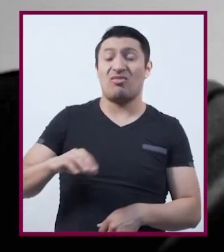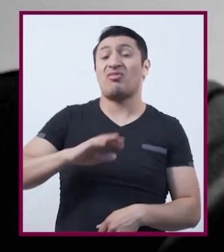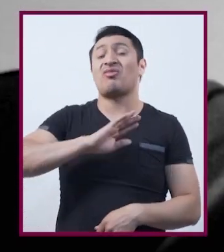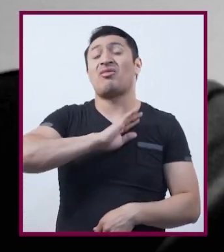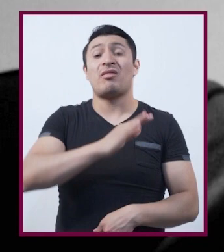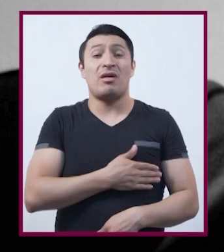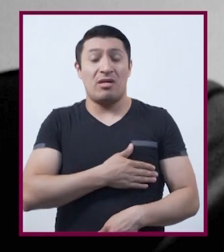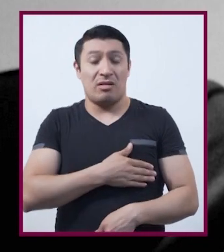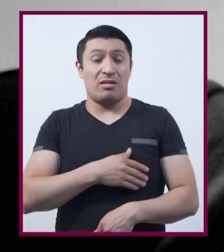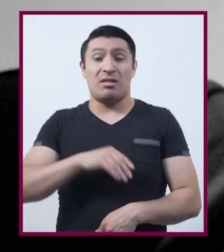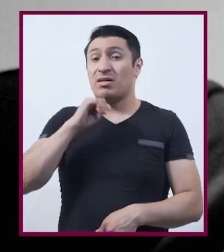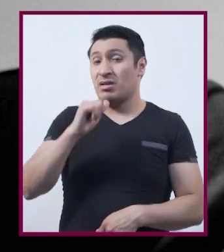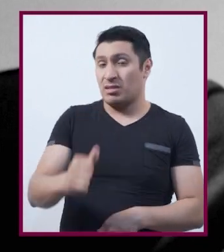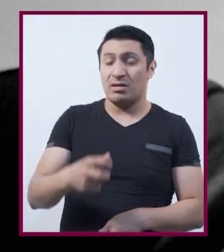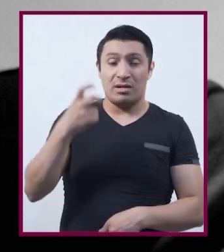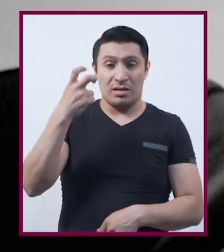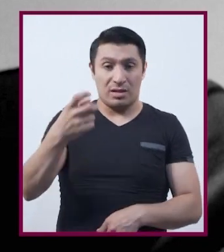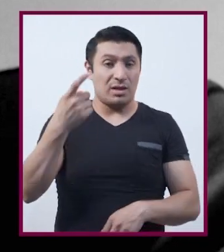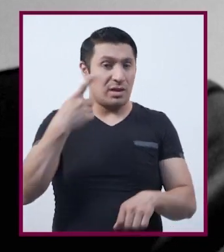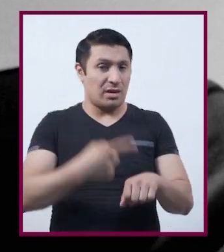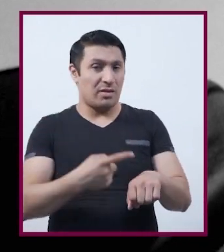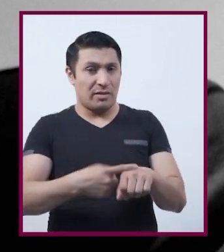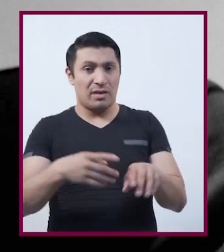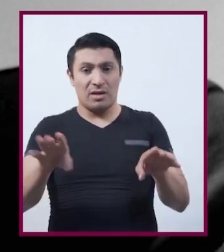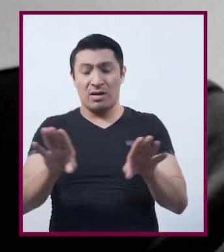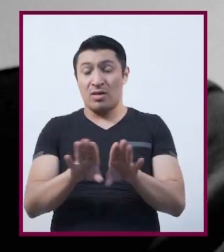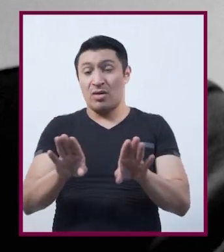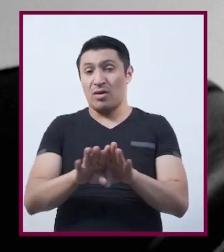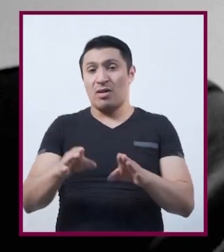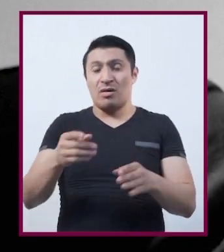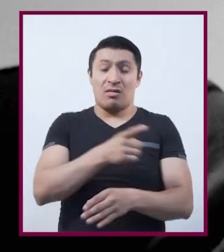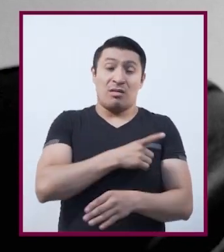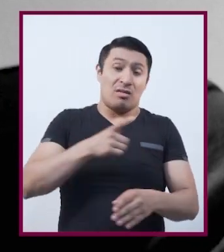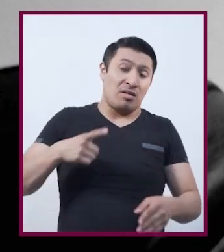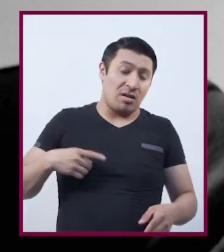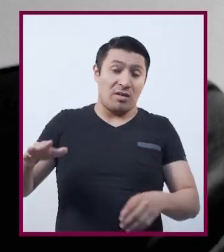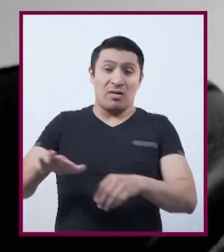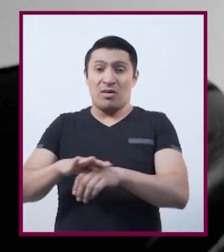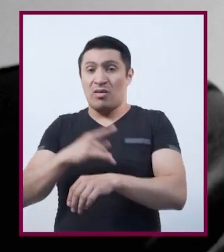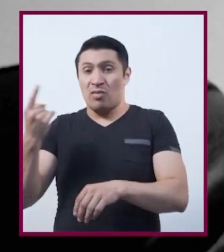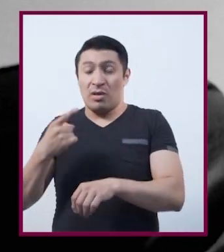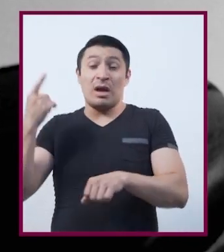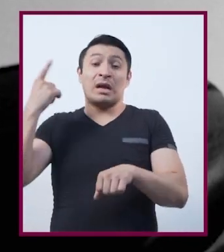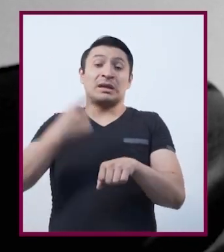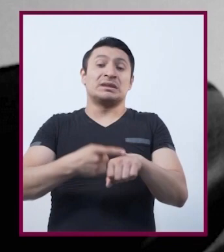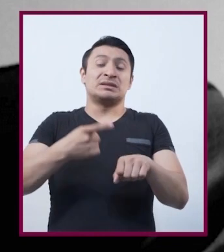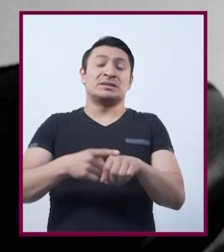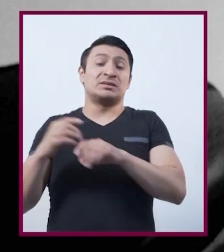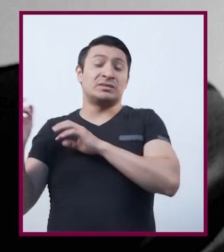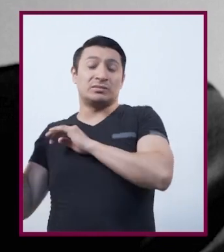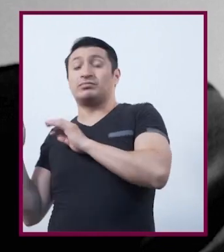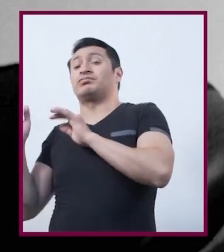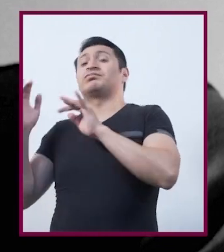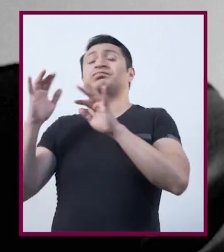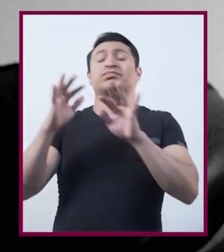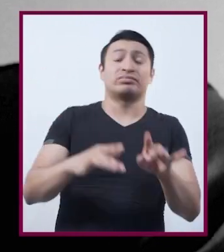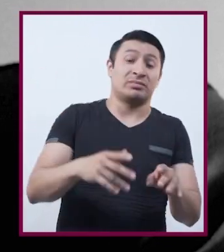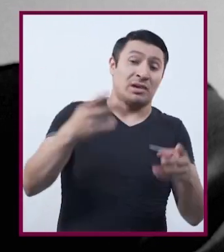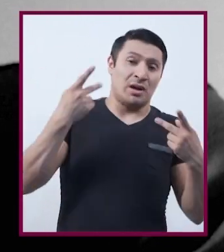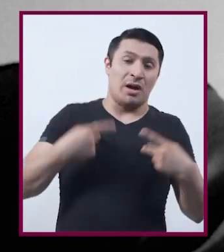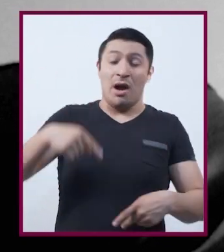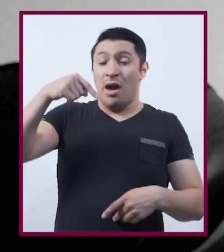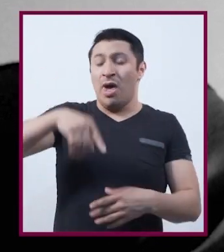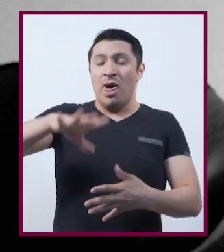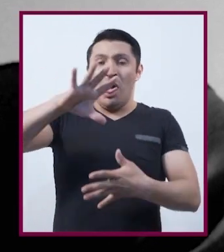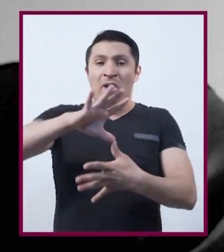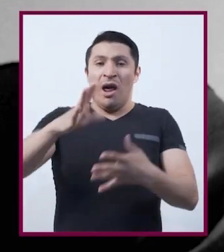las enfermedades que llegaron contra las cuales la gente de acá no tenía defensas, y también a partir